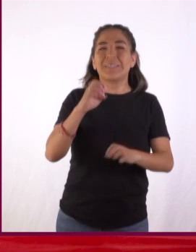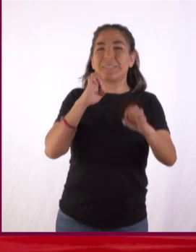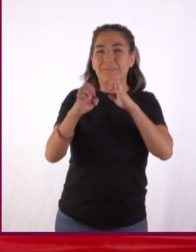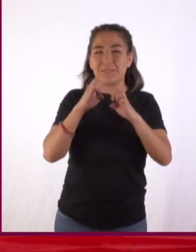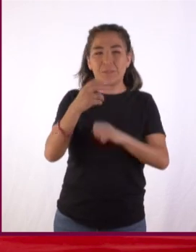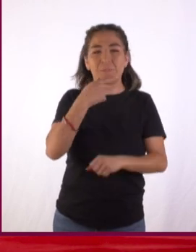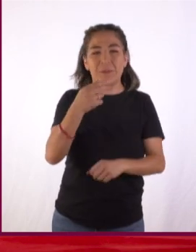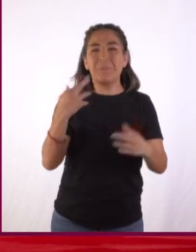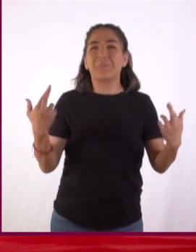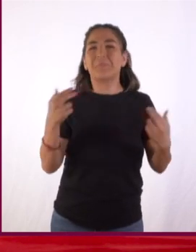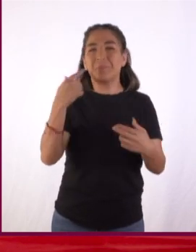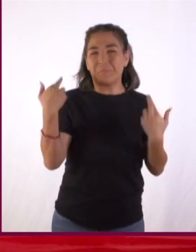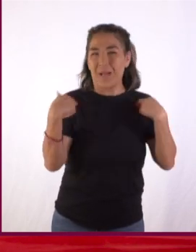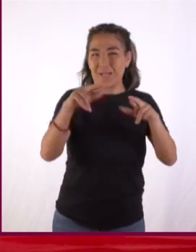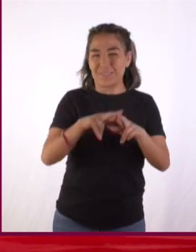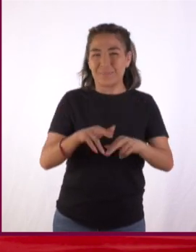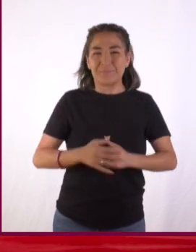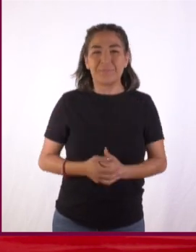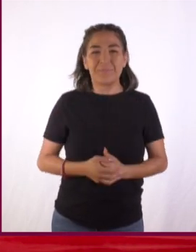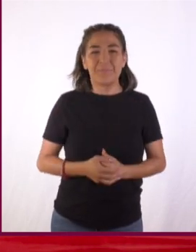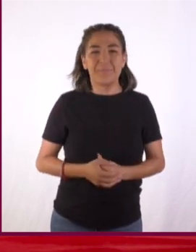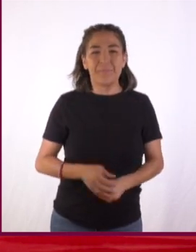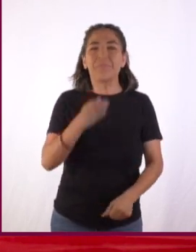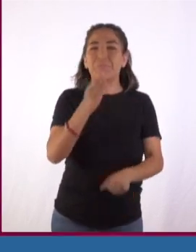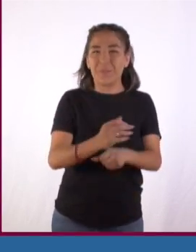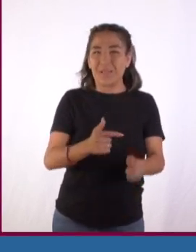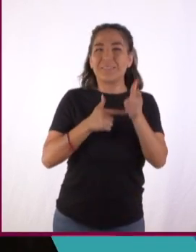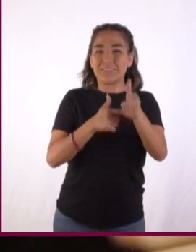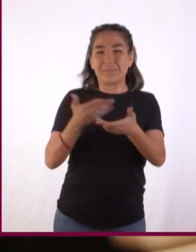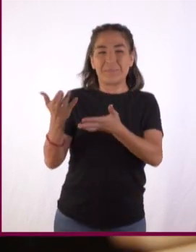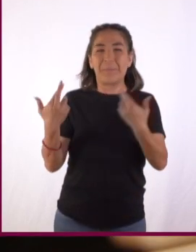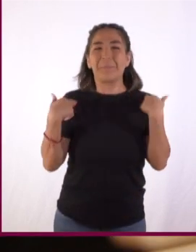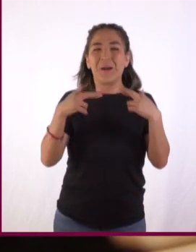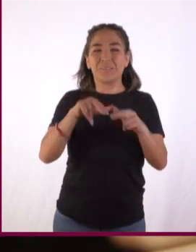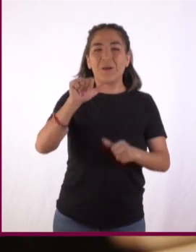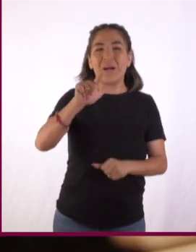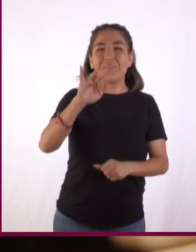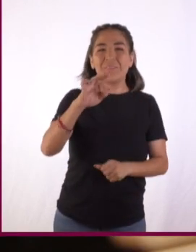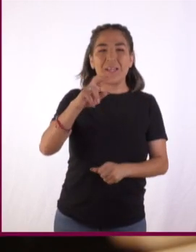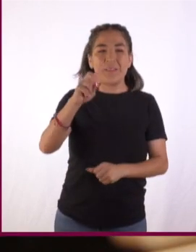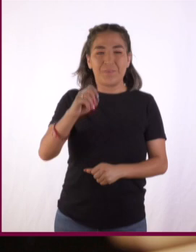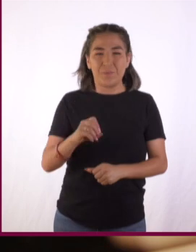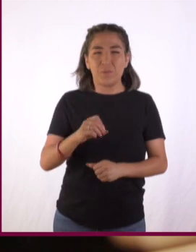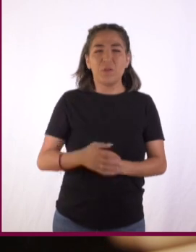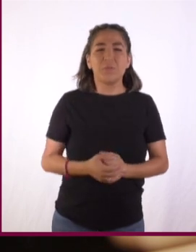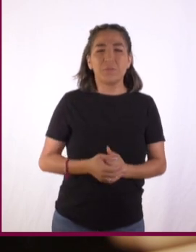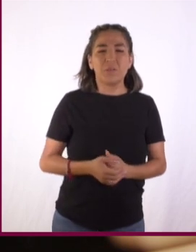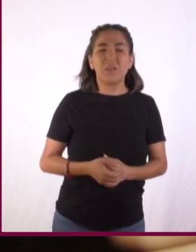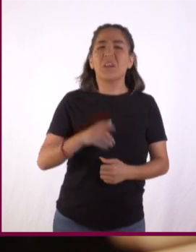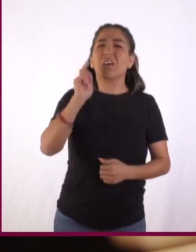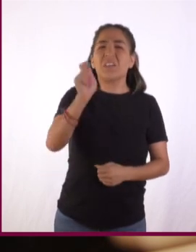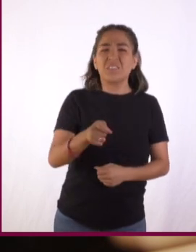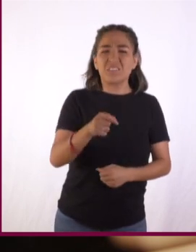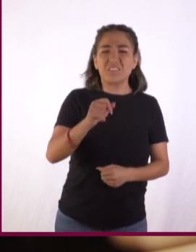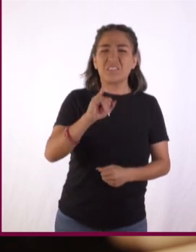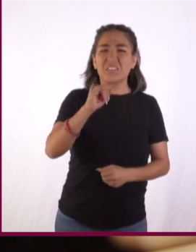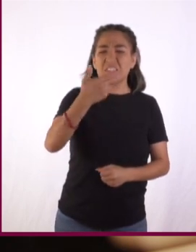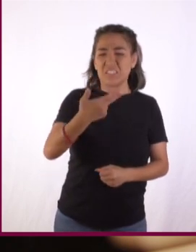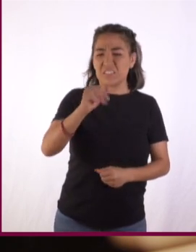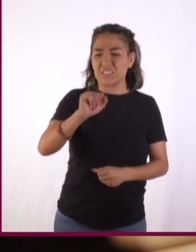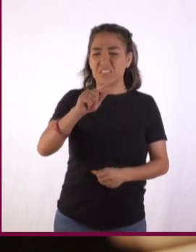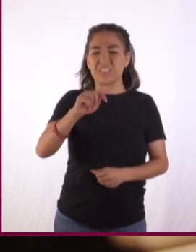segunda parte de la entrevista con nuestro académico invitado. Vamos. Continuamos con el maestro Alfredo Velázquez Márquez. Maestro, ¿qué